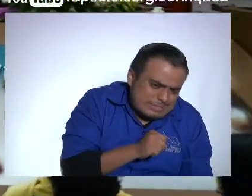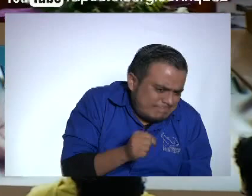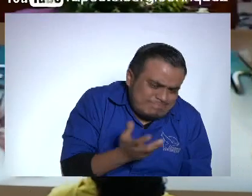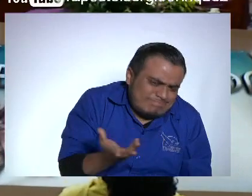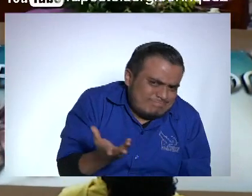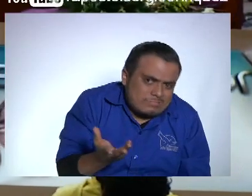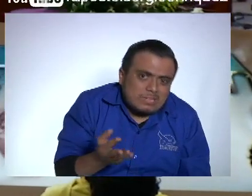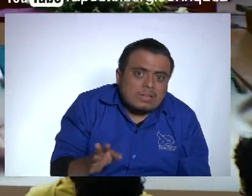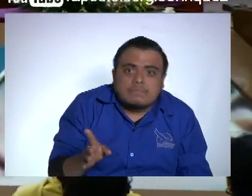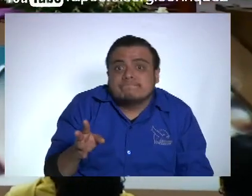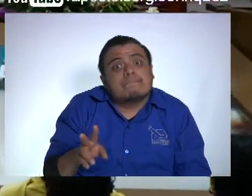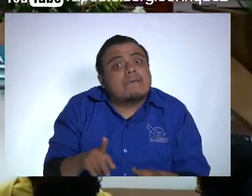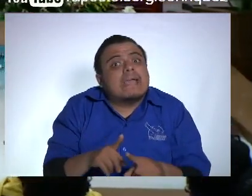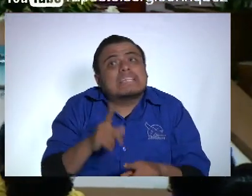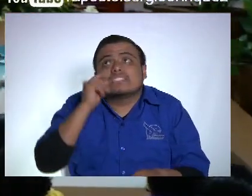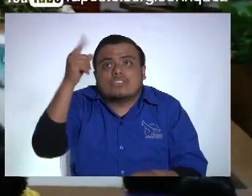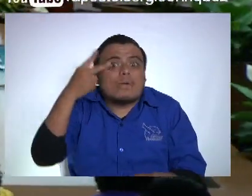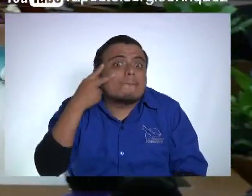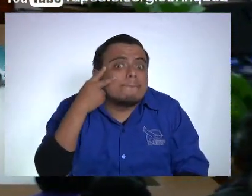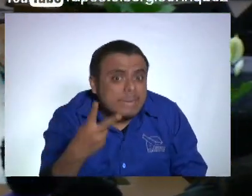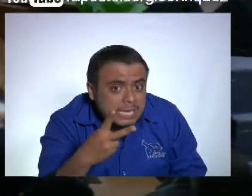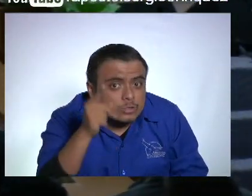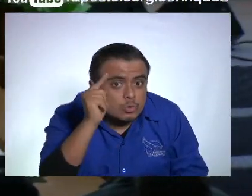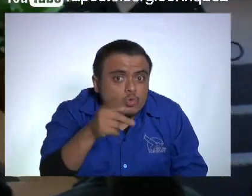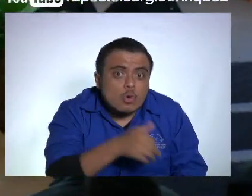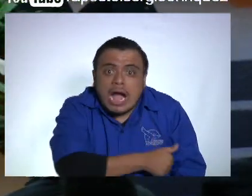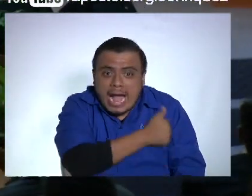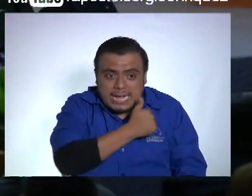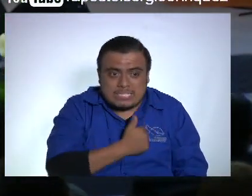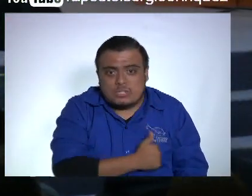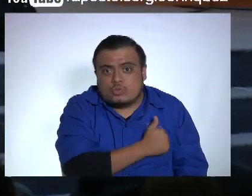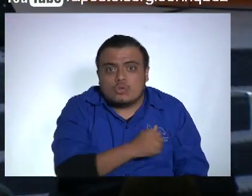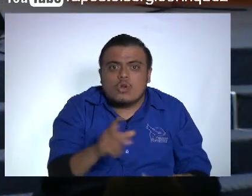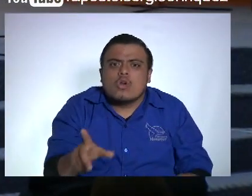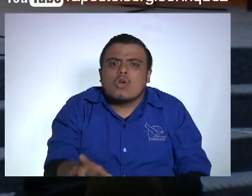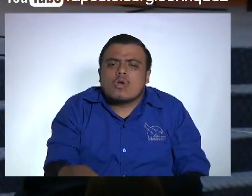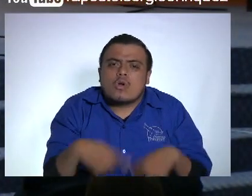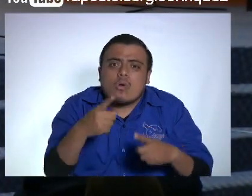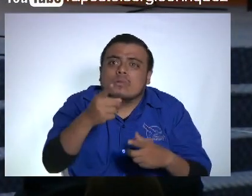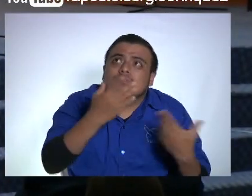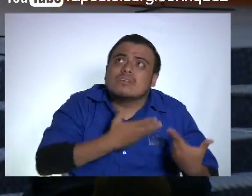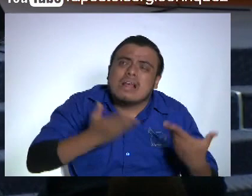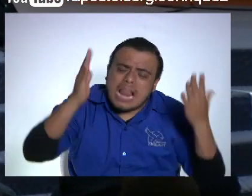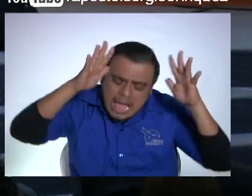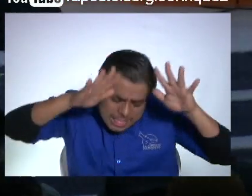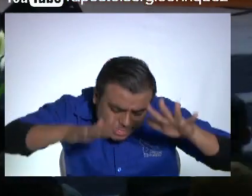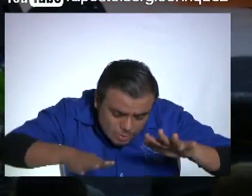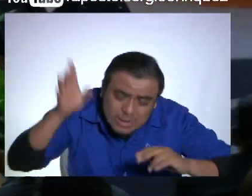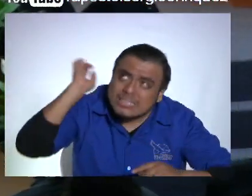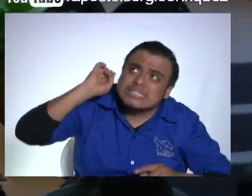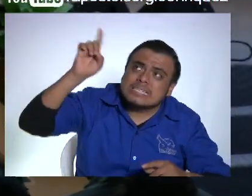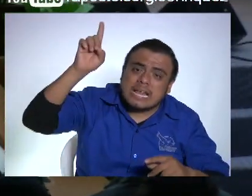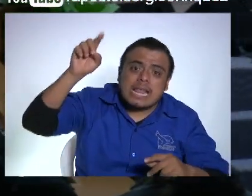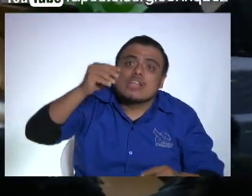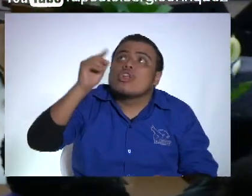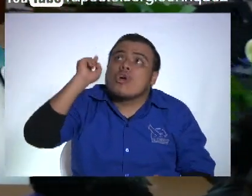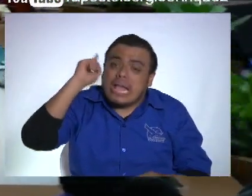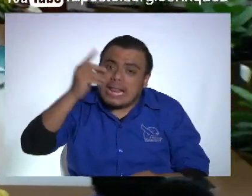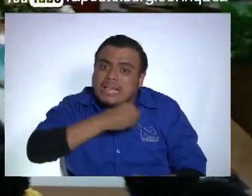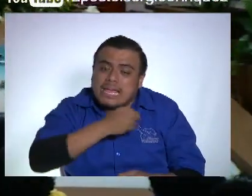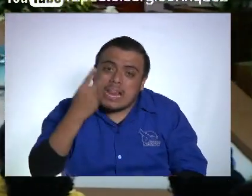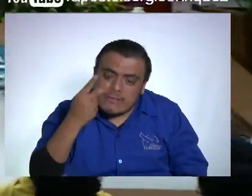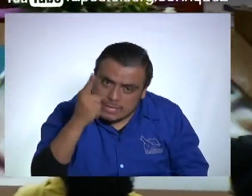Señor. Él está viendo tu actitud. ¿Cómo estás levantando tu mejor perfume? Eso es lo que quiere ver el Señor esta noche.